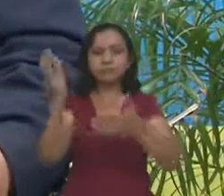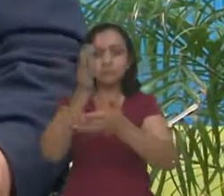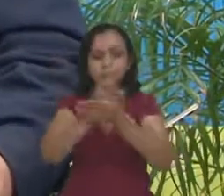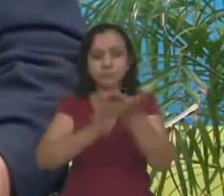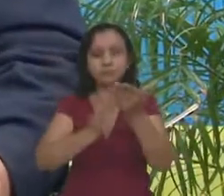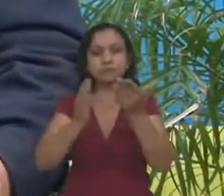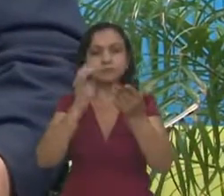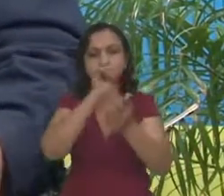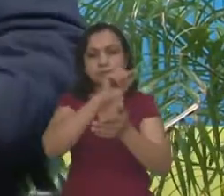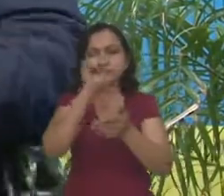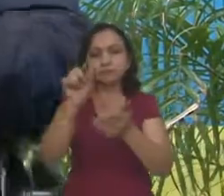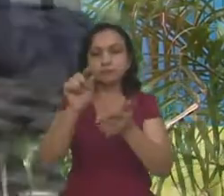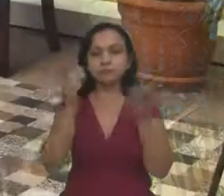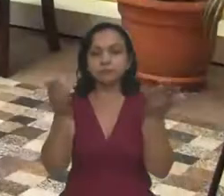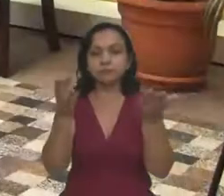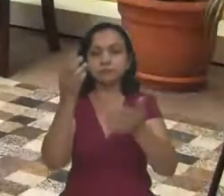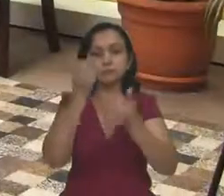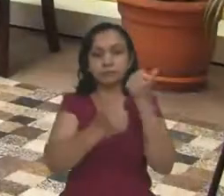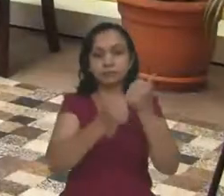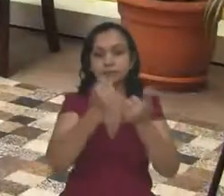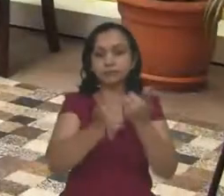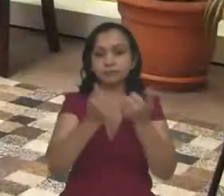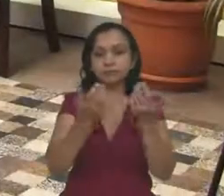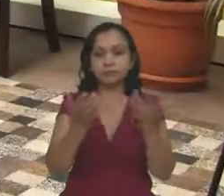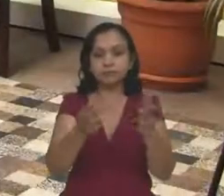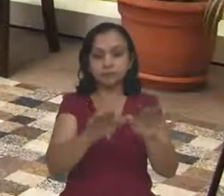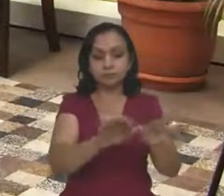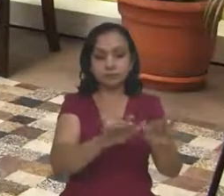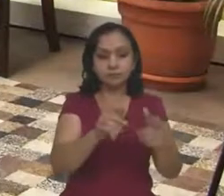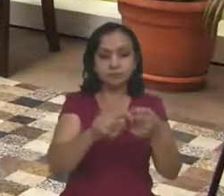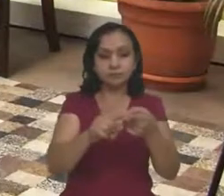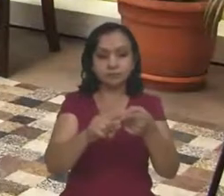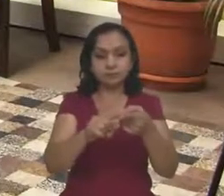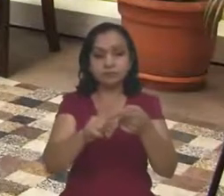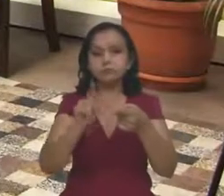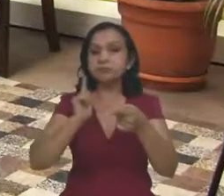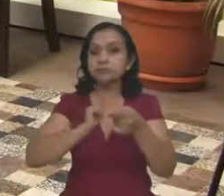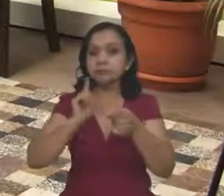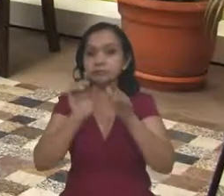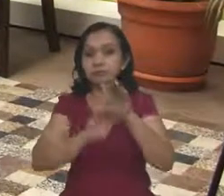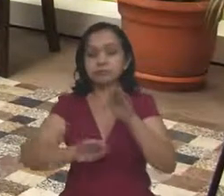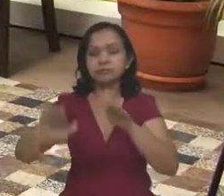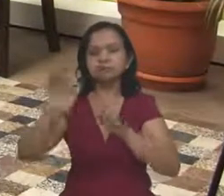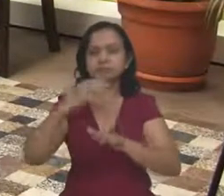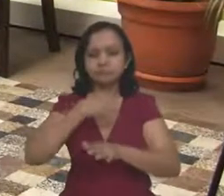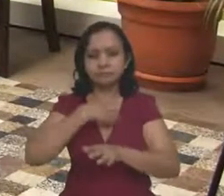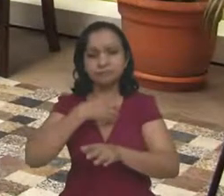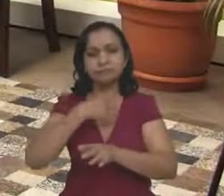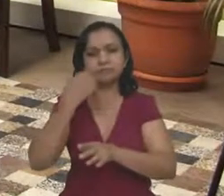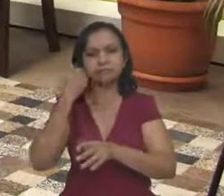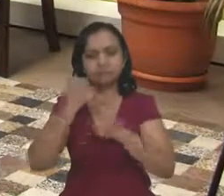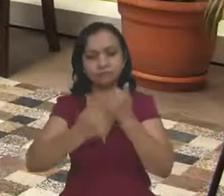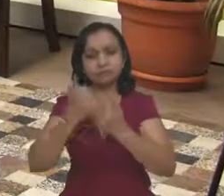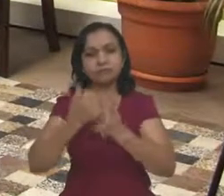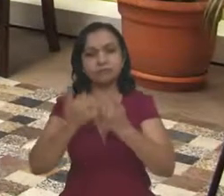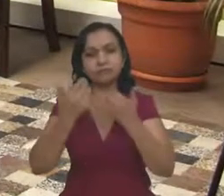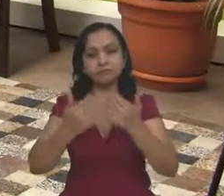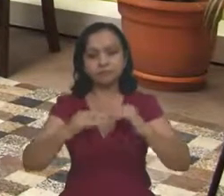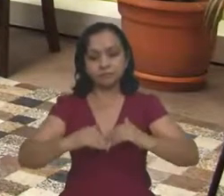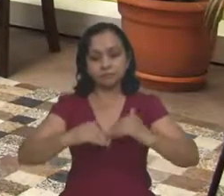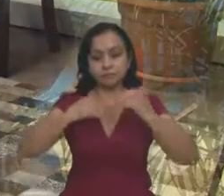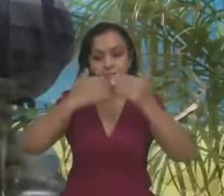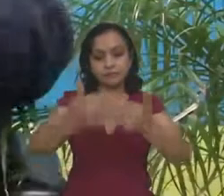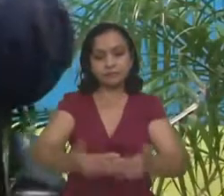sea, en otras palabras, hay afectaciones mecánicas, hay otras afectaciones que uno está más predispuesto, que cuando ya la mujer